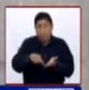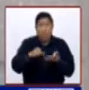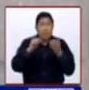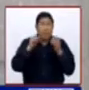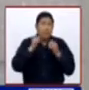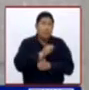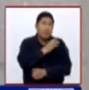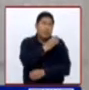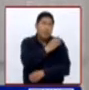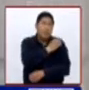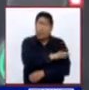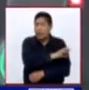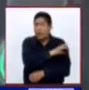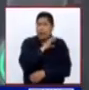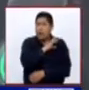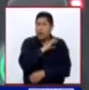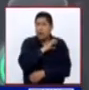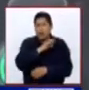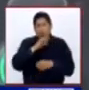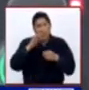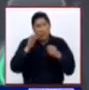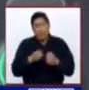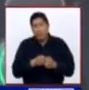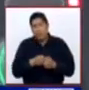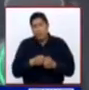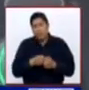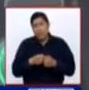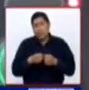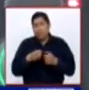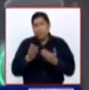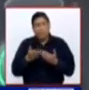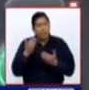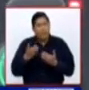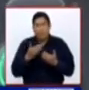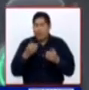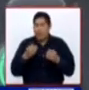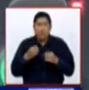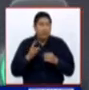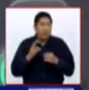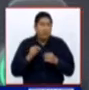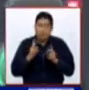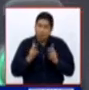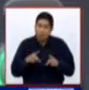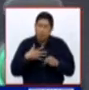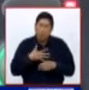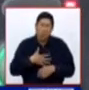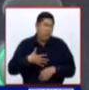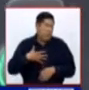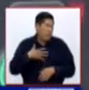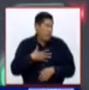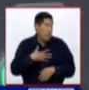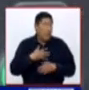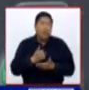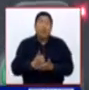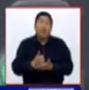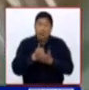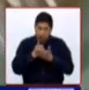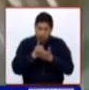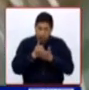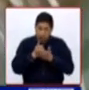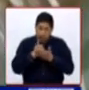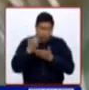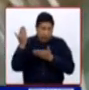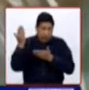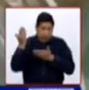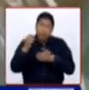Exactamente, medicamentos, la terapia intensiva no es fácil para cualquier persona, así es que por favor ayudemos para que esta pequeña,